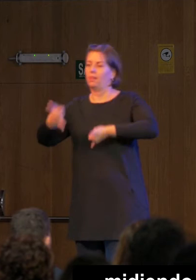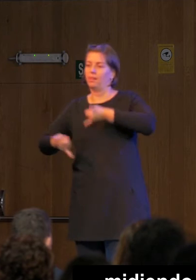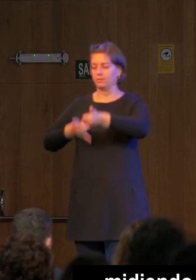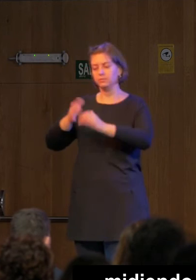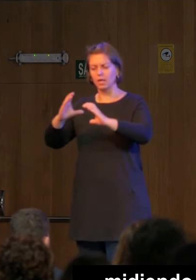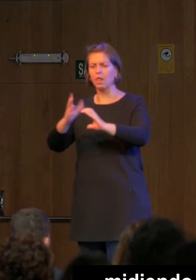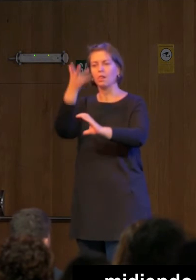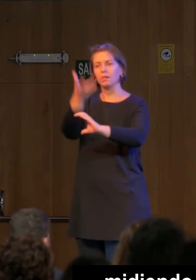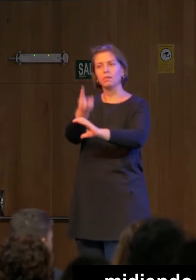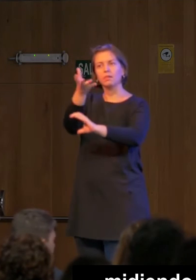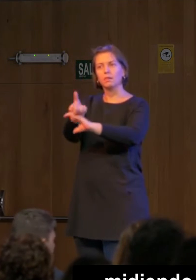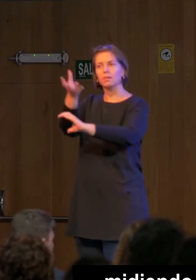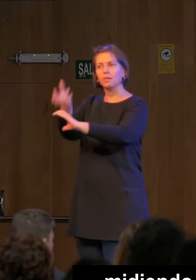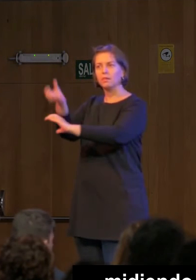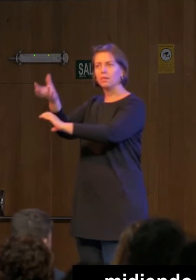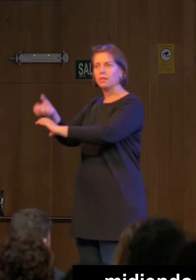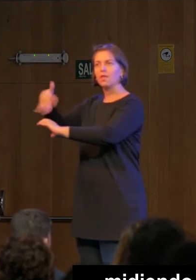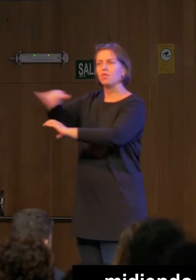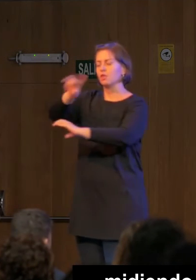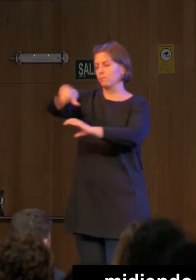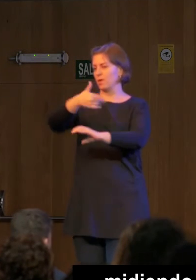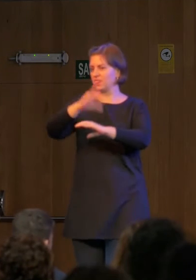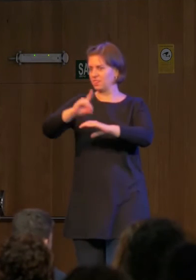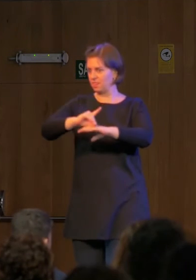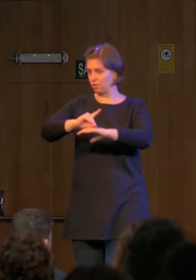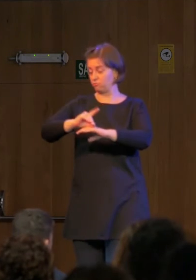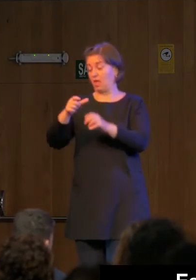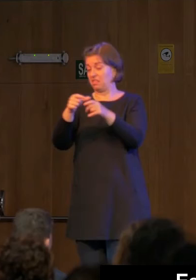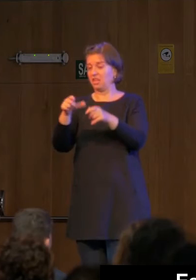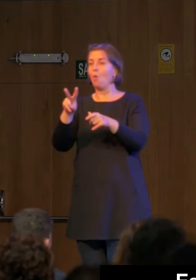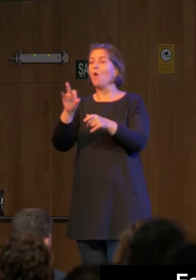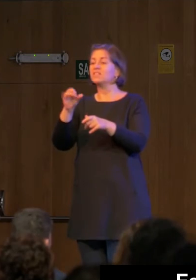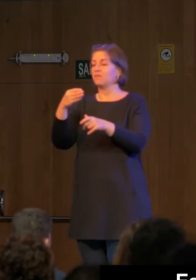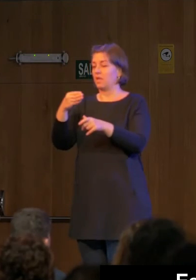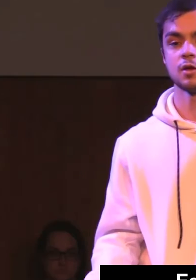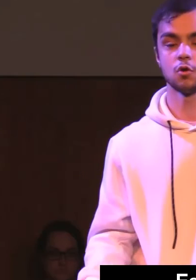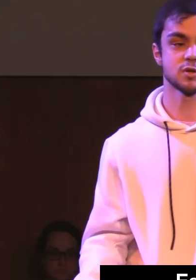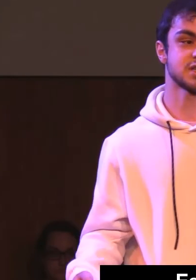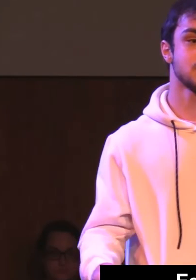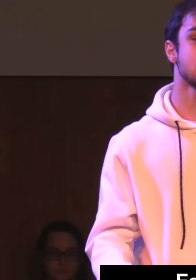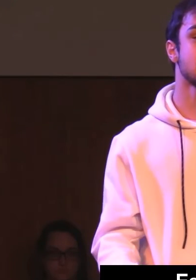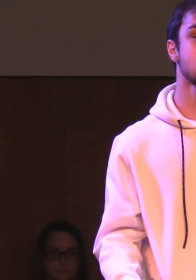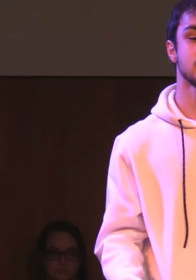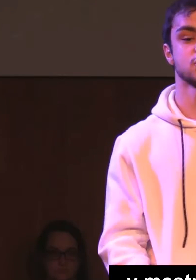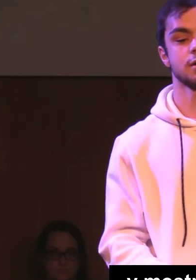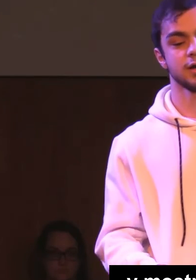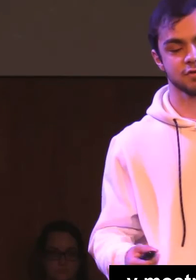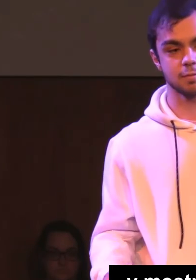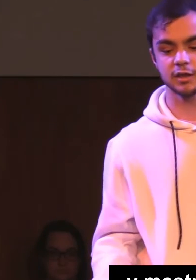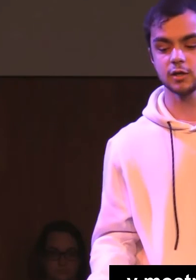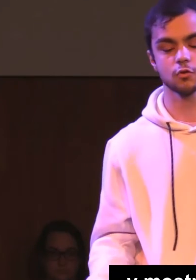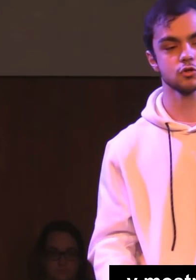iba midiendo según la zona y iba guardando datos en una tarjeta SD. Esa tarjeta SD luego se pasaba al ordenador y